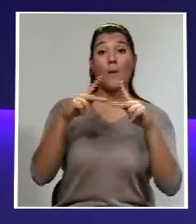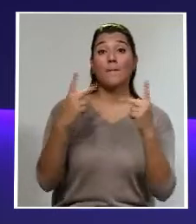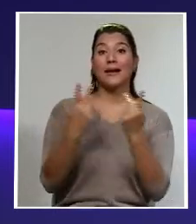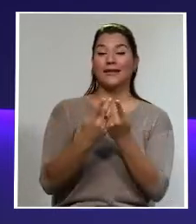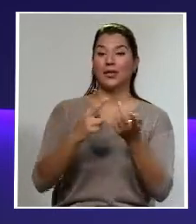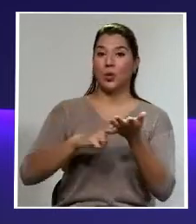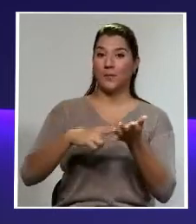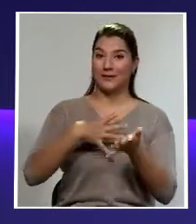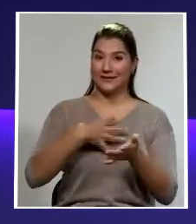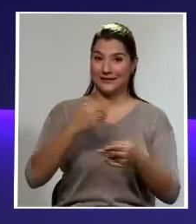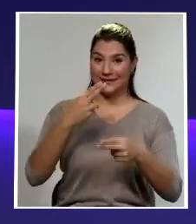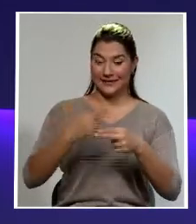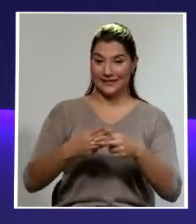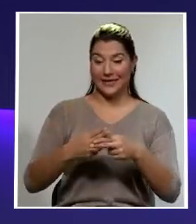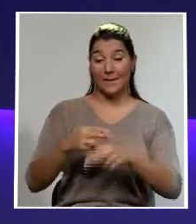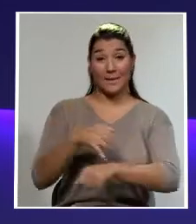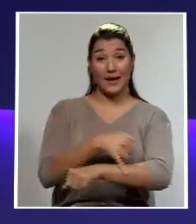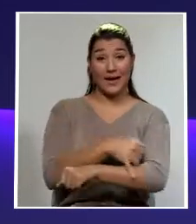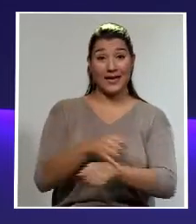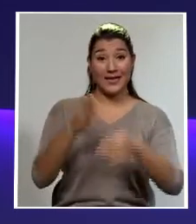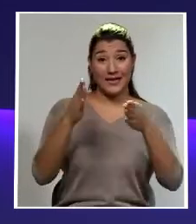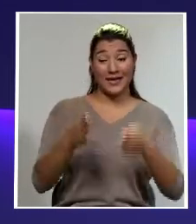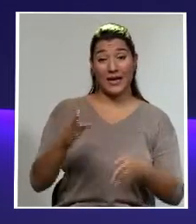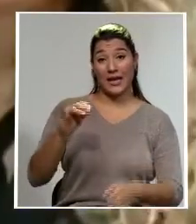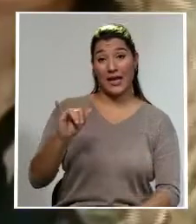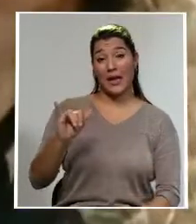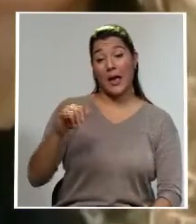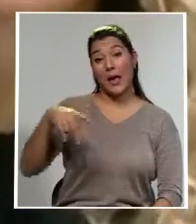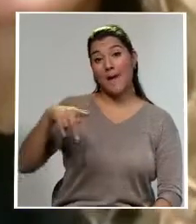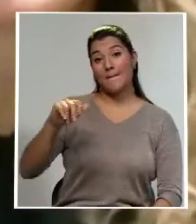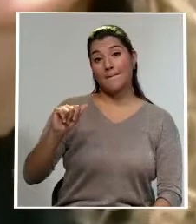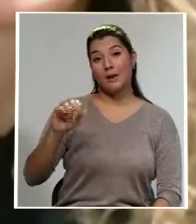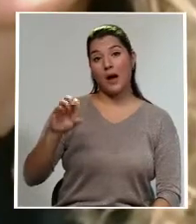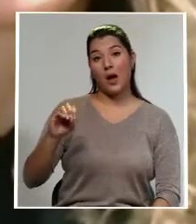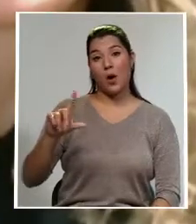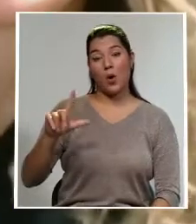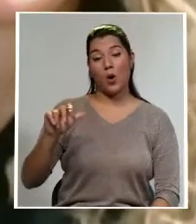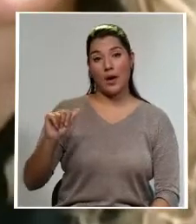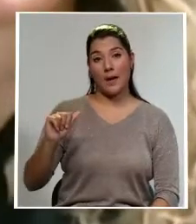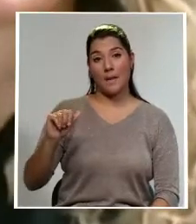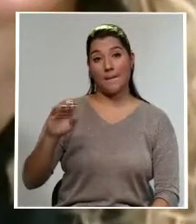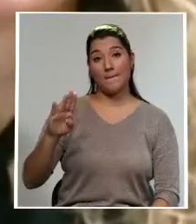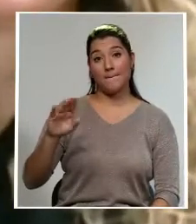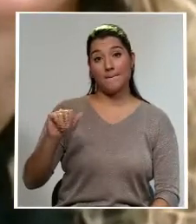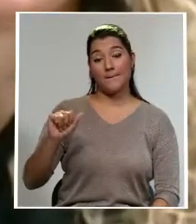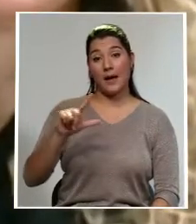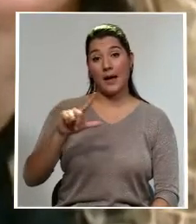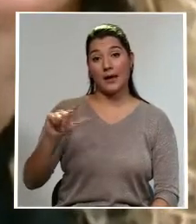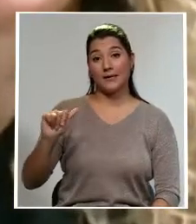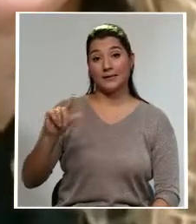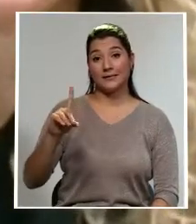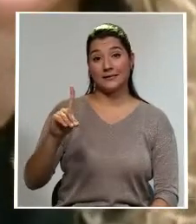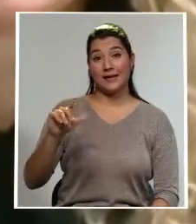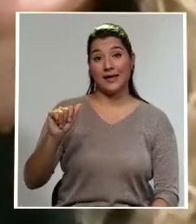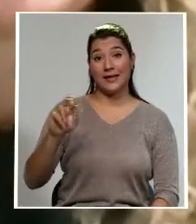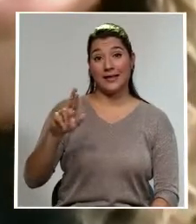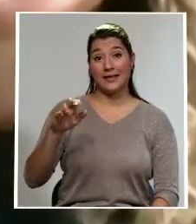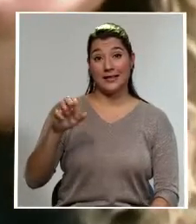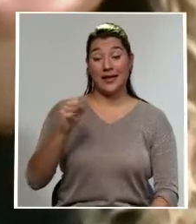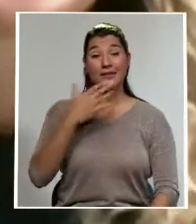Liberación Nacional, la ingeniera Paola Valladares. Buenas noches, diputada Valladares. Bienvenida a Costa Rica